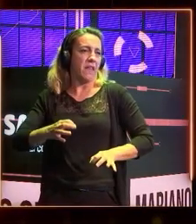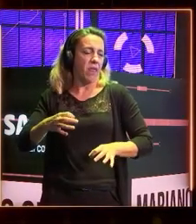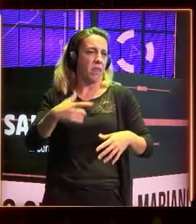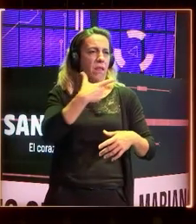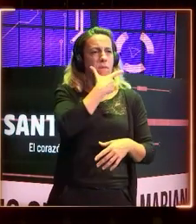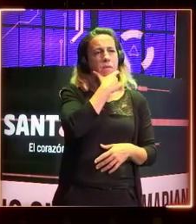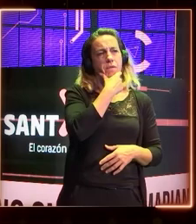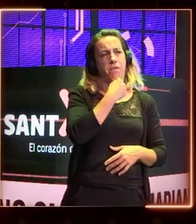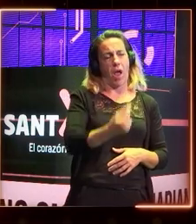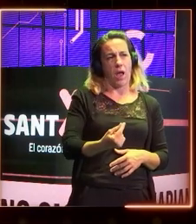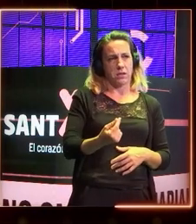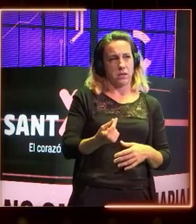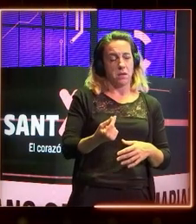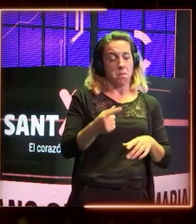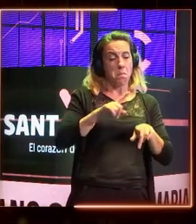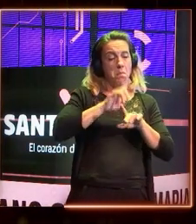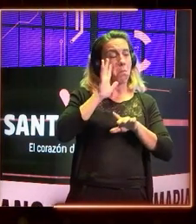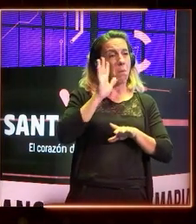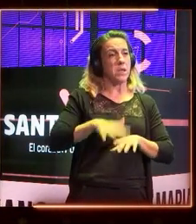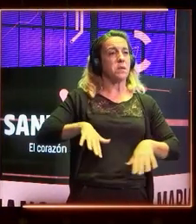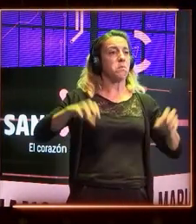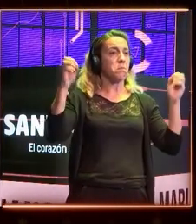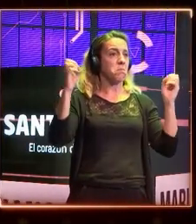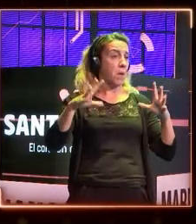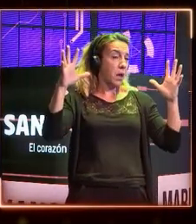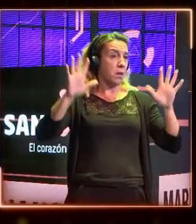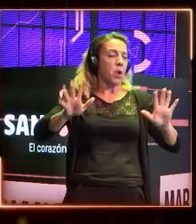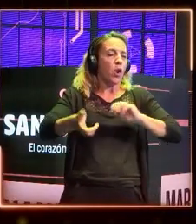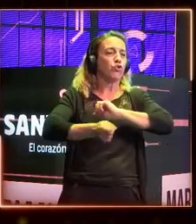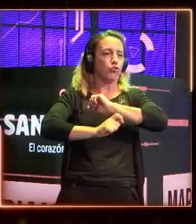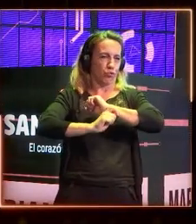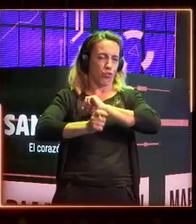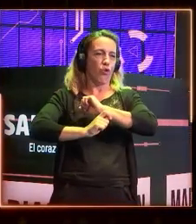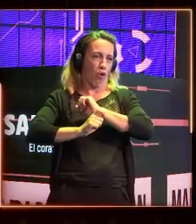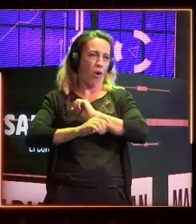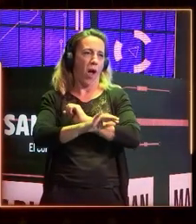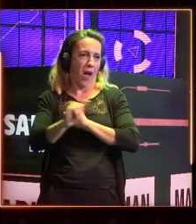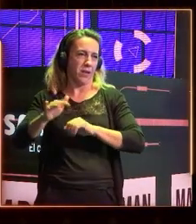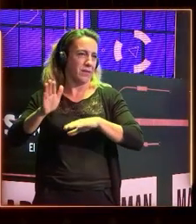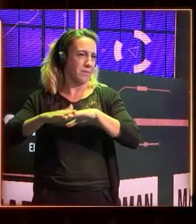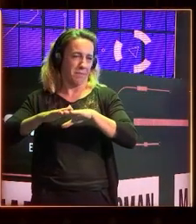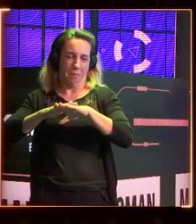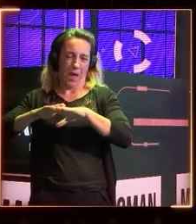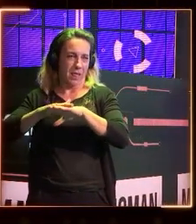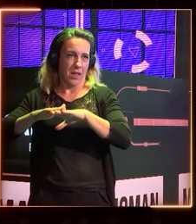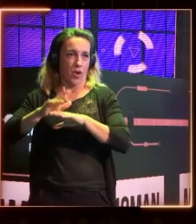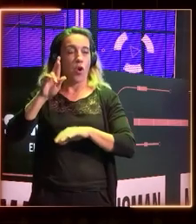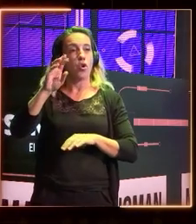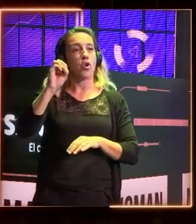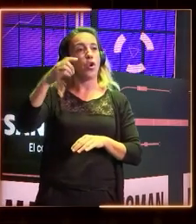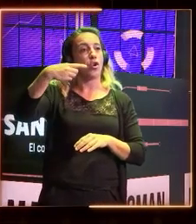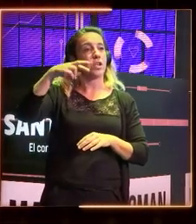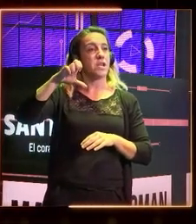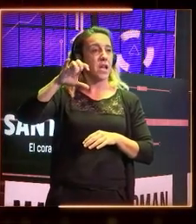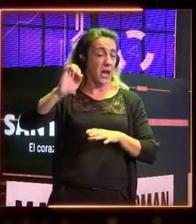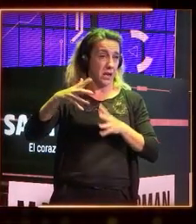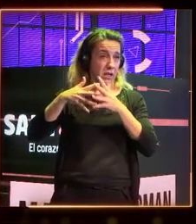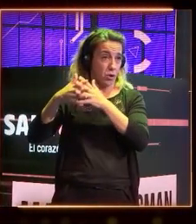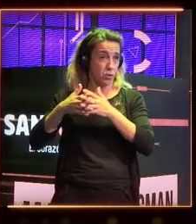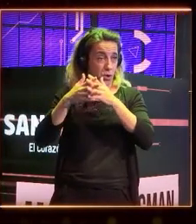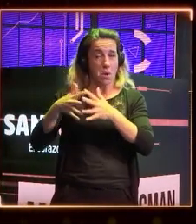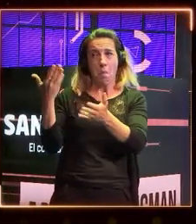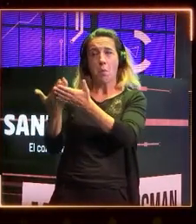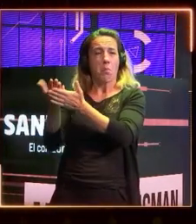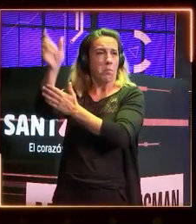de lo que parecen parecen magia pero tienen un truco y un truco no tan sofisticado Rogers en la costa oest de Estados Unidos le propone a wenam